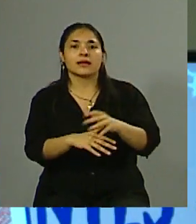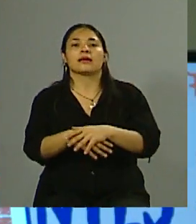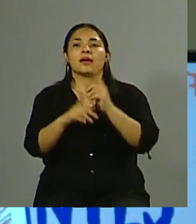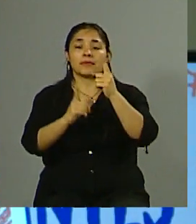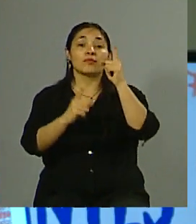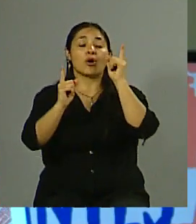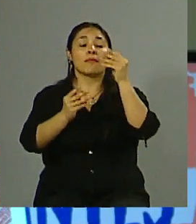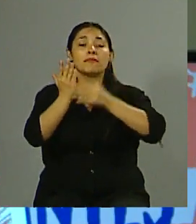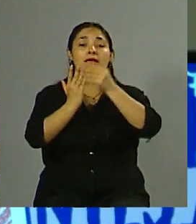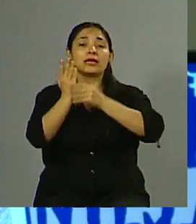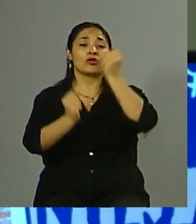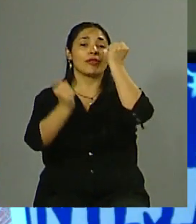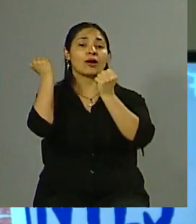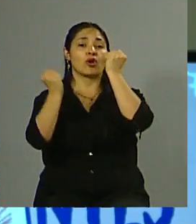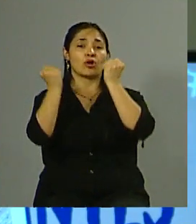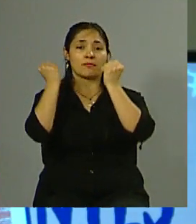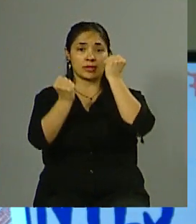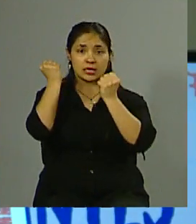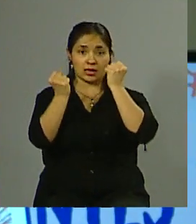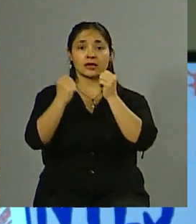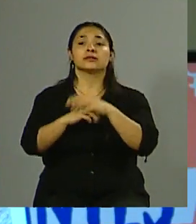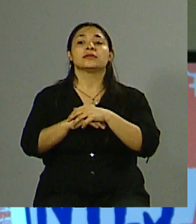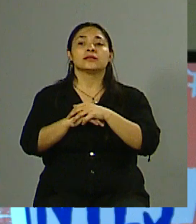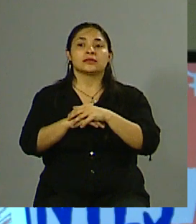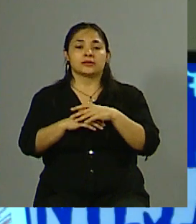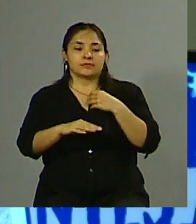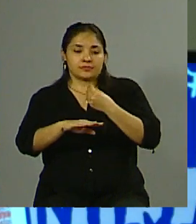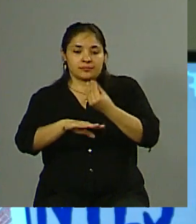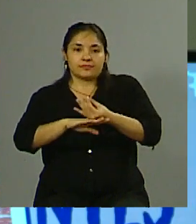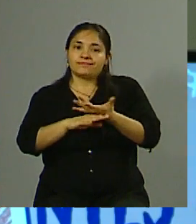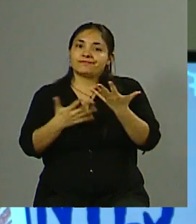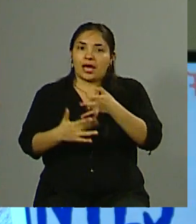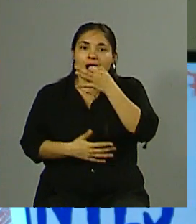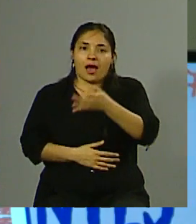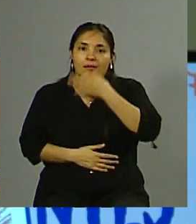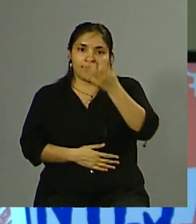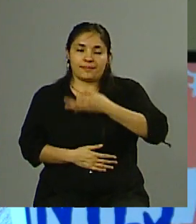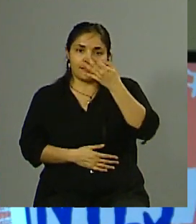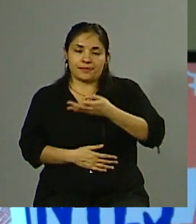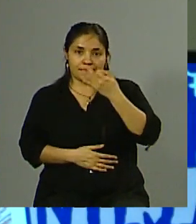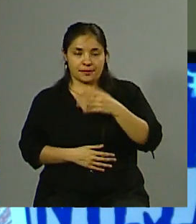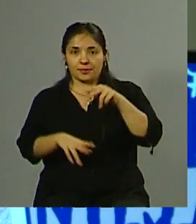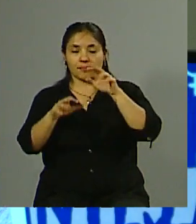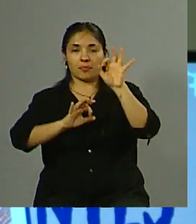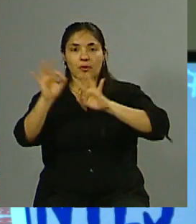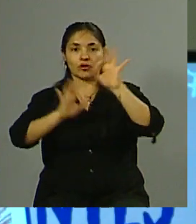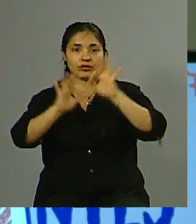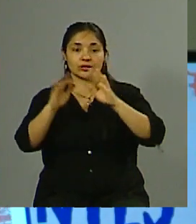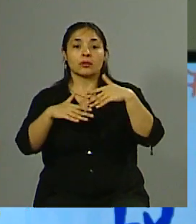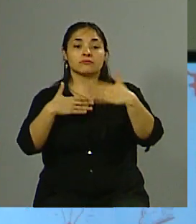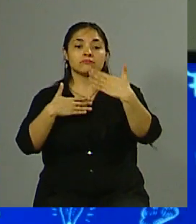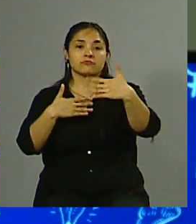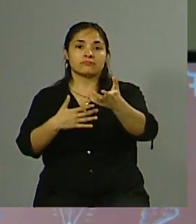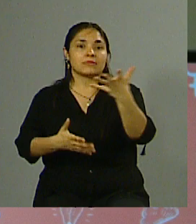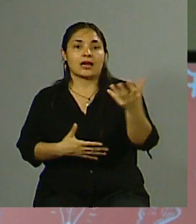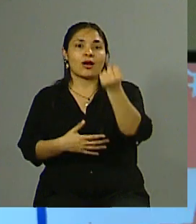ministro de Economía, dentro de sus posibilidades y su locución, bueno, habló un poco de cuál es su proyecto para recuperar